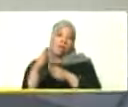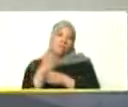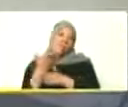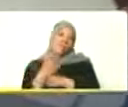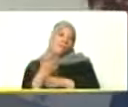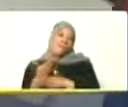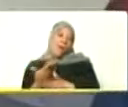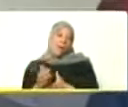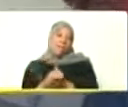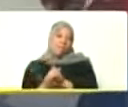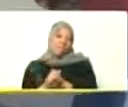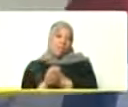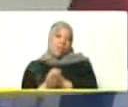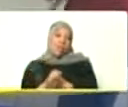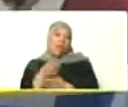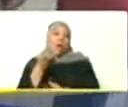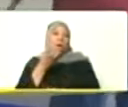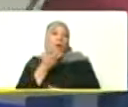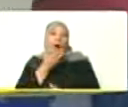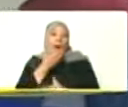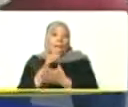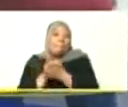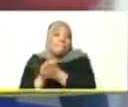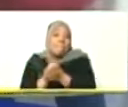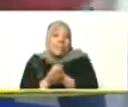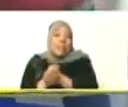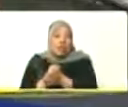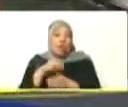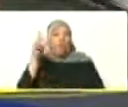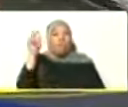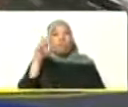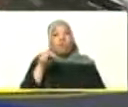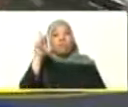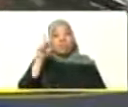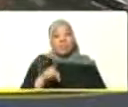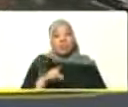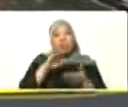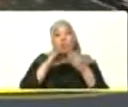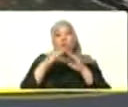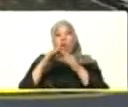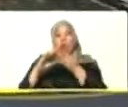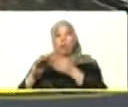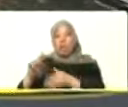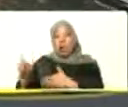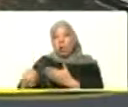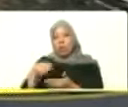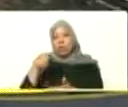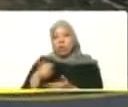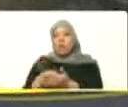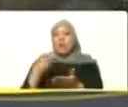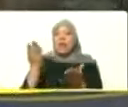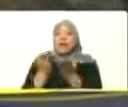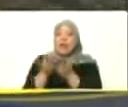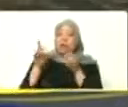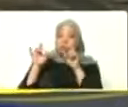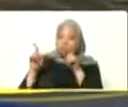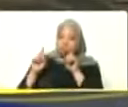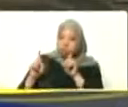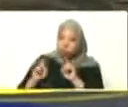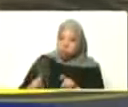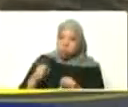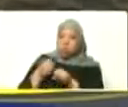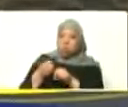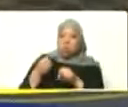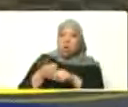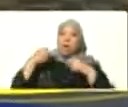con profesores, con compañeros, con la comunidad en general. Aparte de dar clase, acá los muchachos